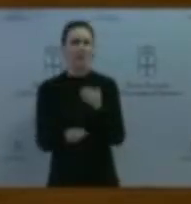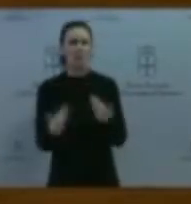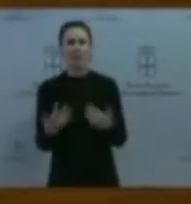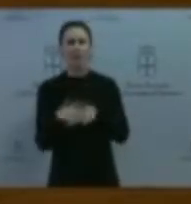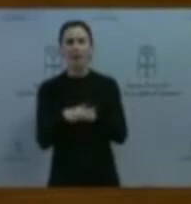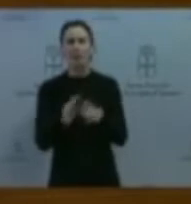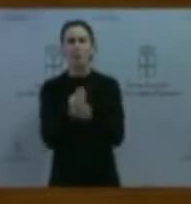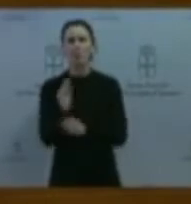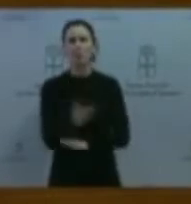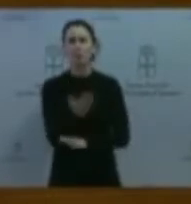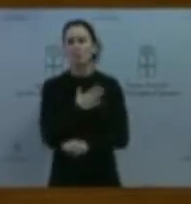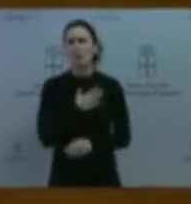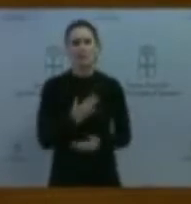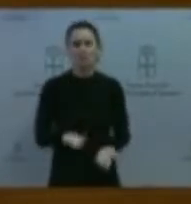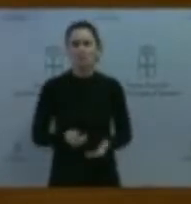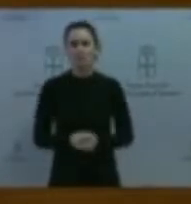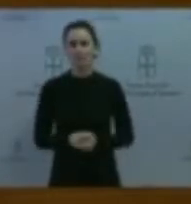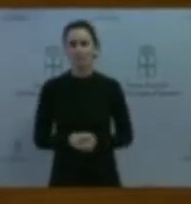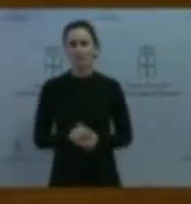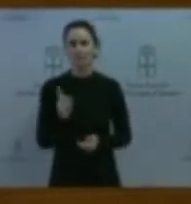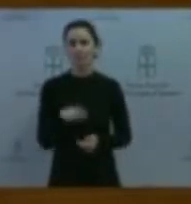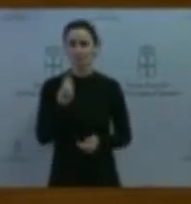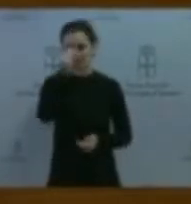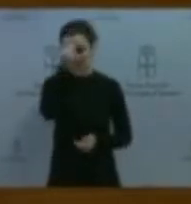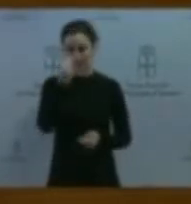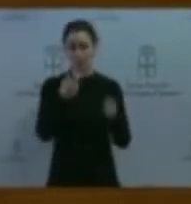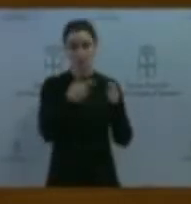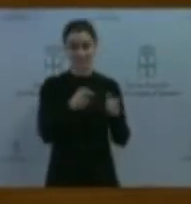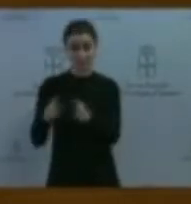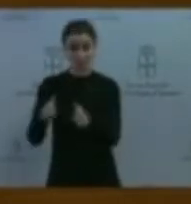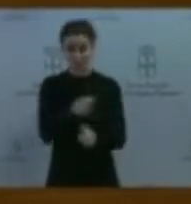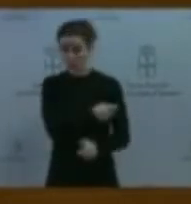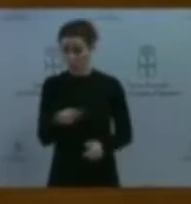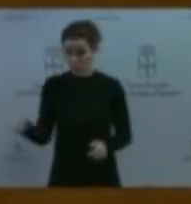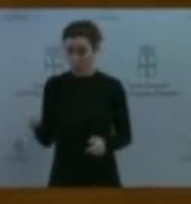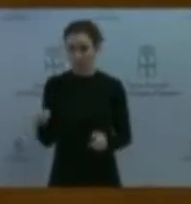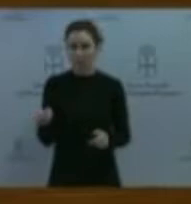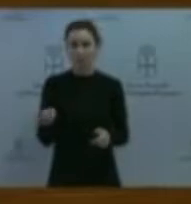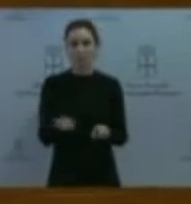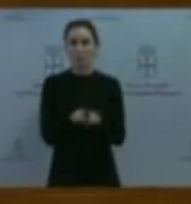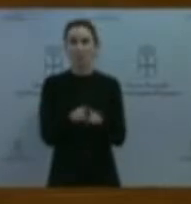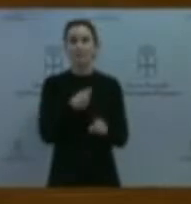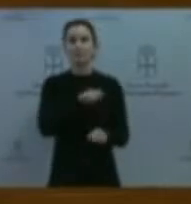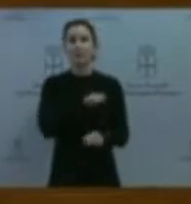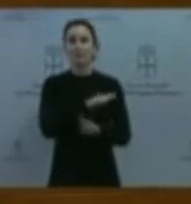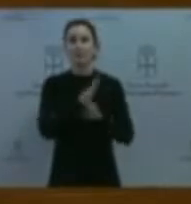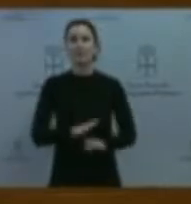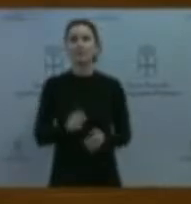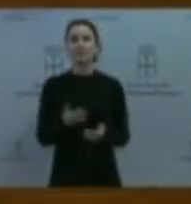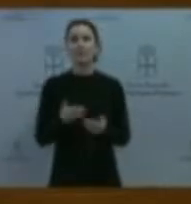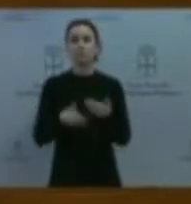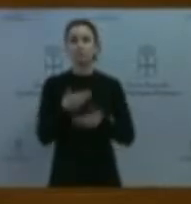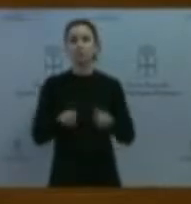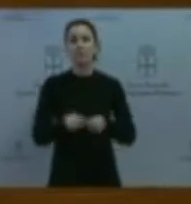Creemos que todos estos sectores que en algún momento situaron a Asturias en la vanguardia española fueron progresivamente desmantelados. Y eso no solo provocó un